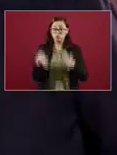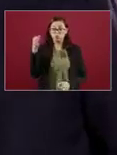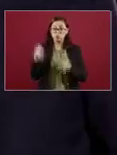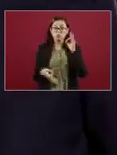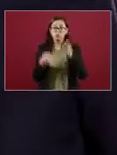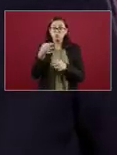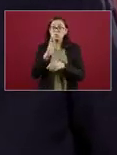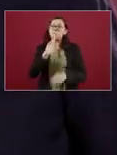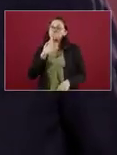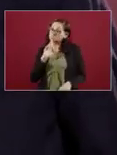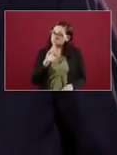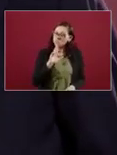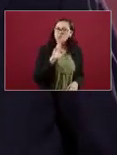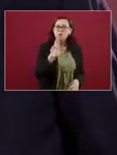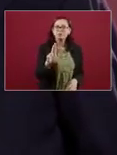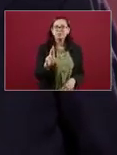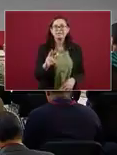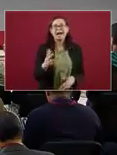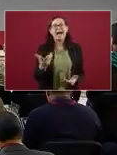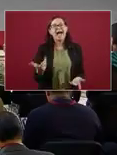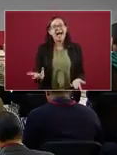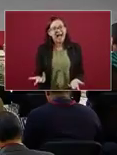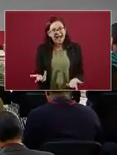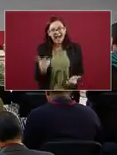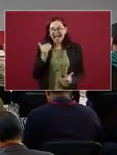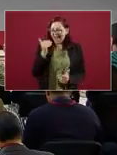es una etapa nueva?